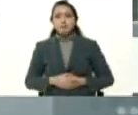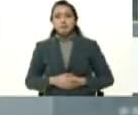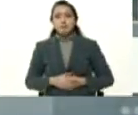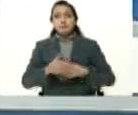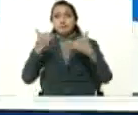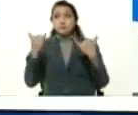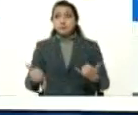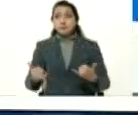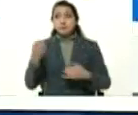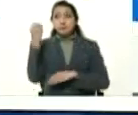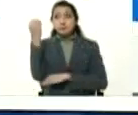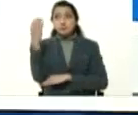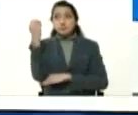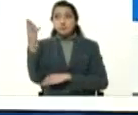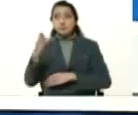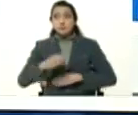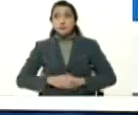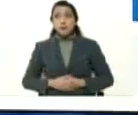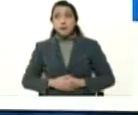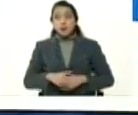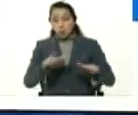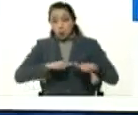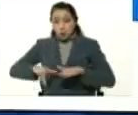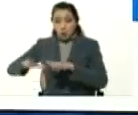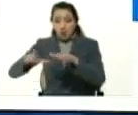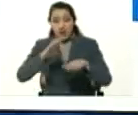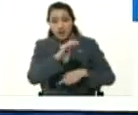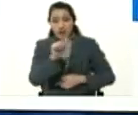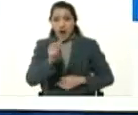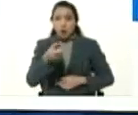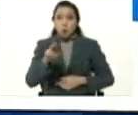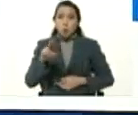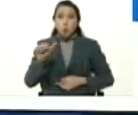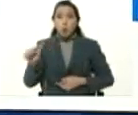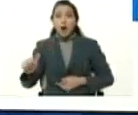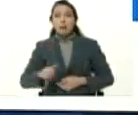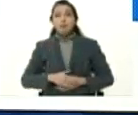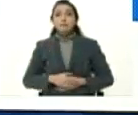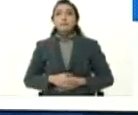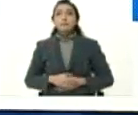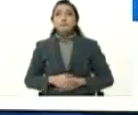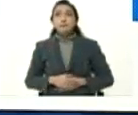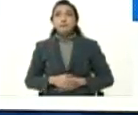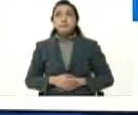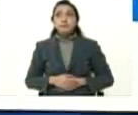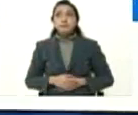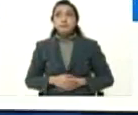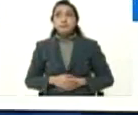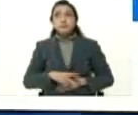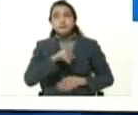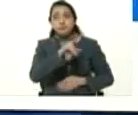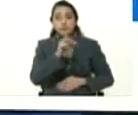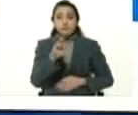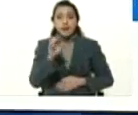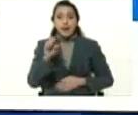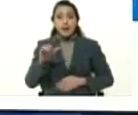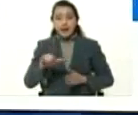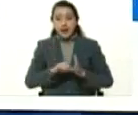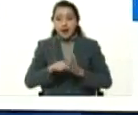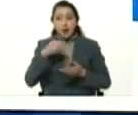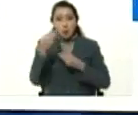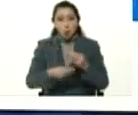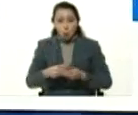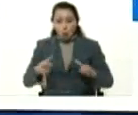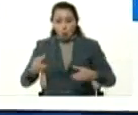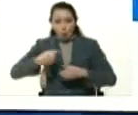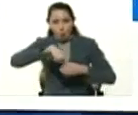vámonos directo a Cagua, en la zona industrial Las Vegas. Allá está la industria de alimentos